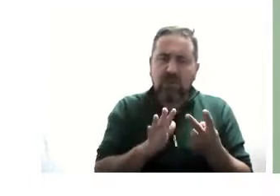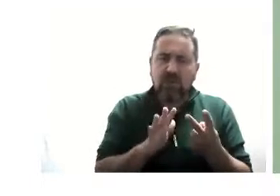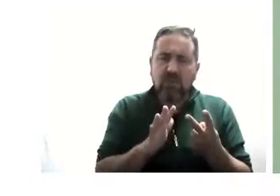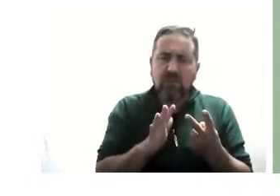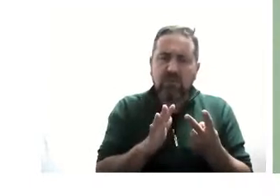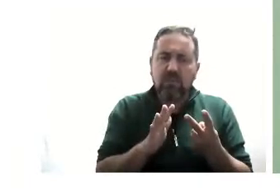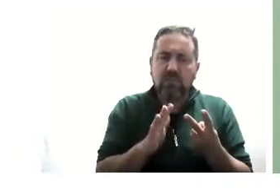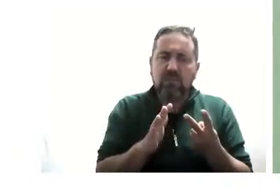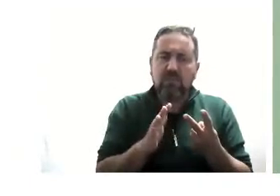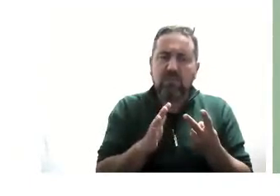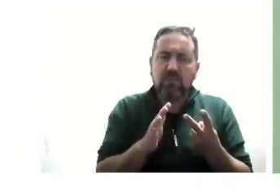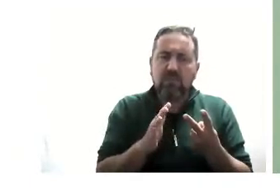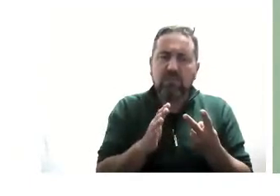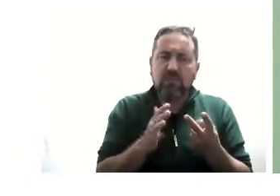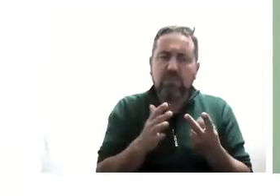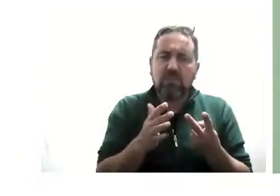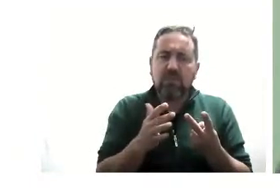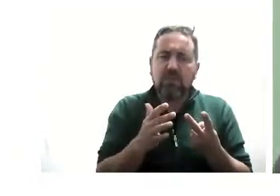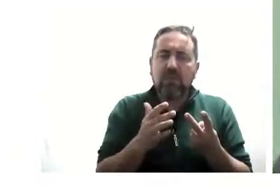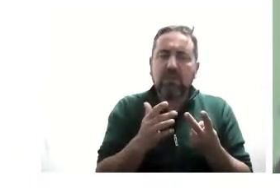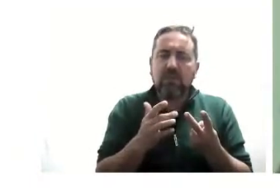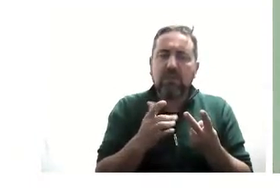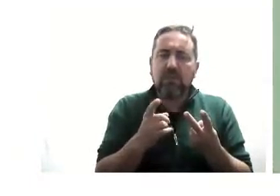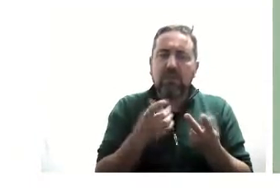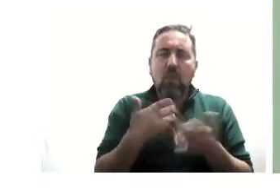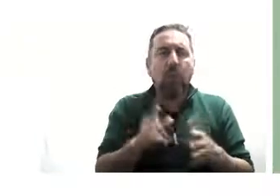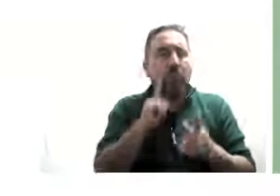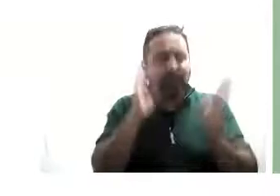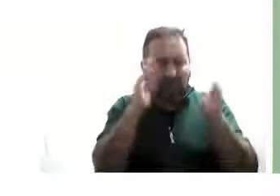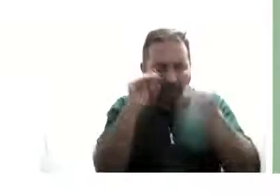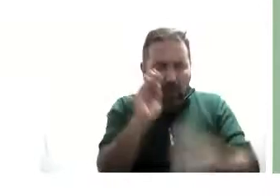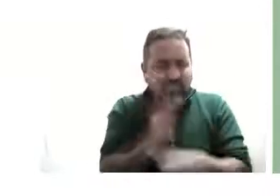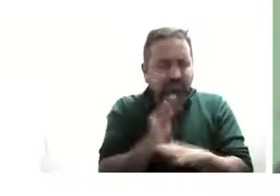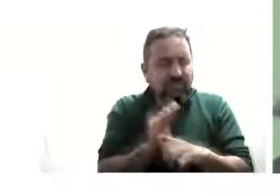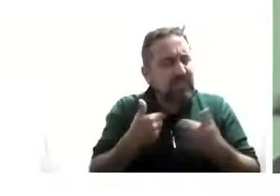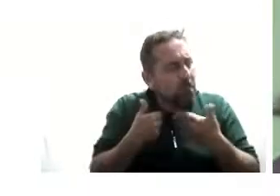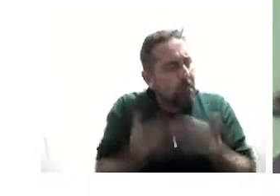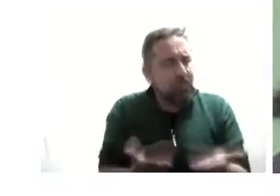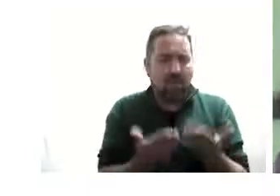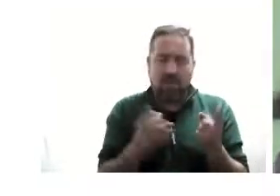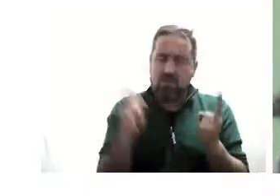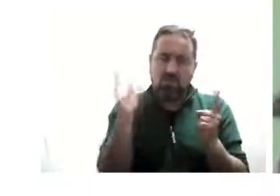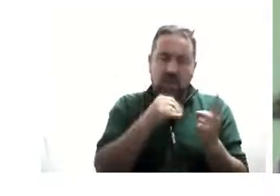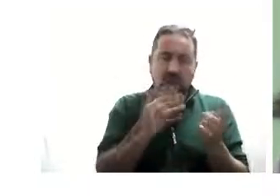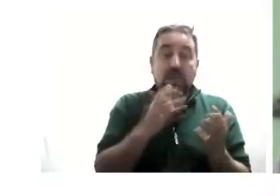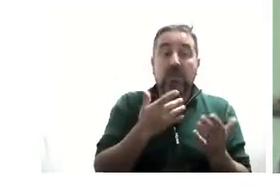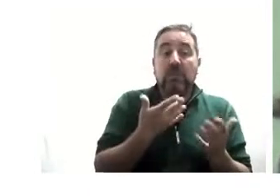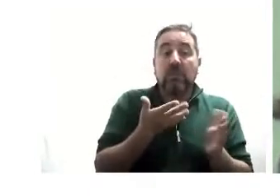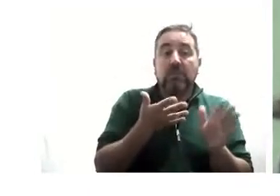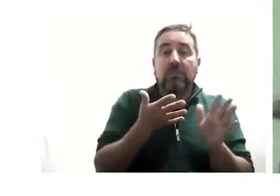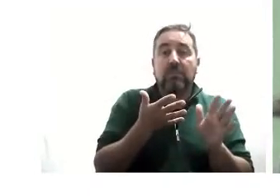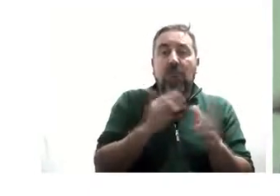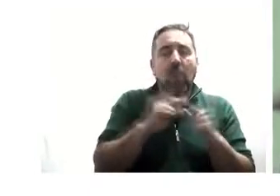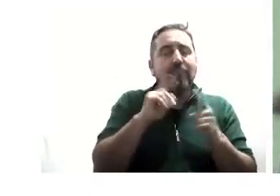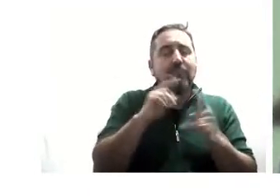se dedique de una manera temprana, porque quedan, bueno, pues sus consecuencias y